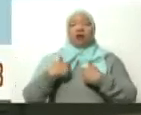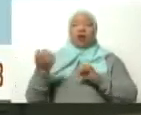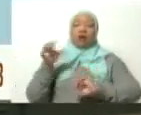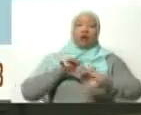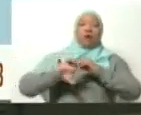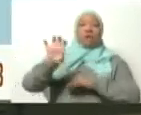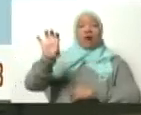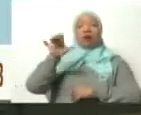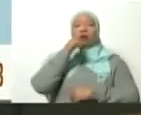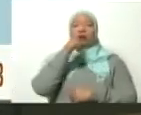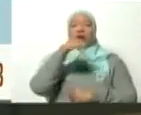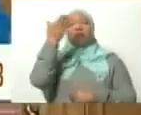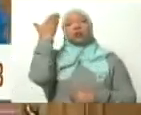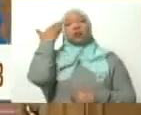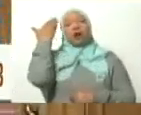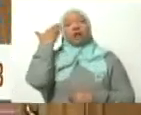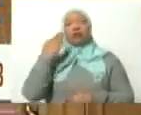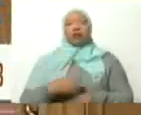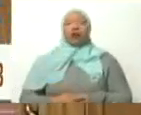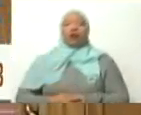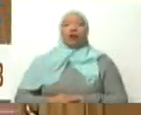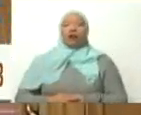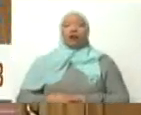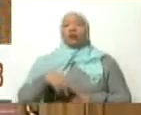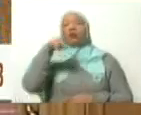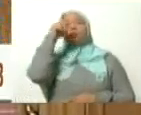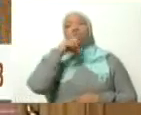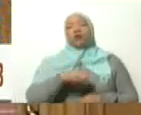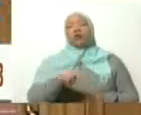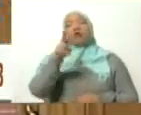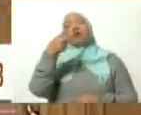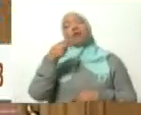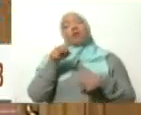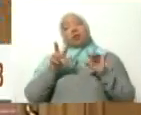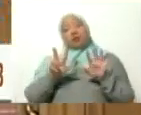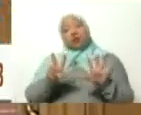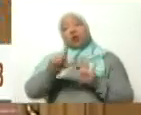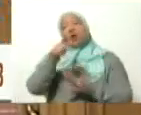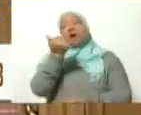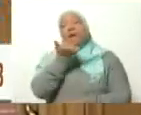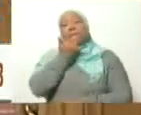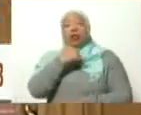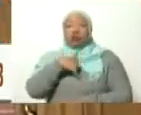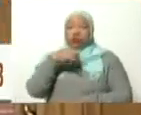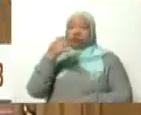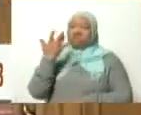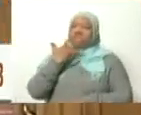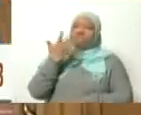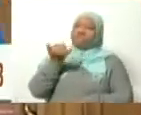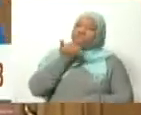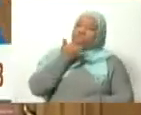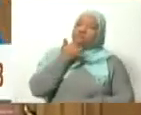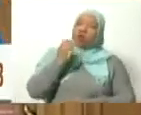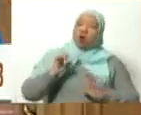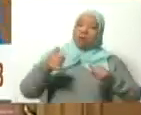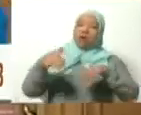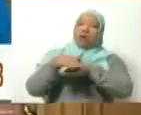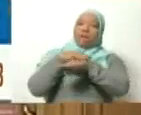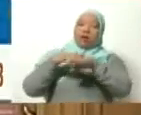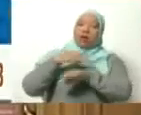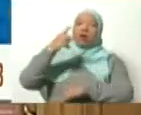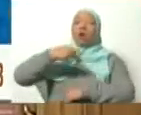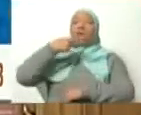Como ustedes bien saben, en el año 2018, si no me equivoco, creamos el Viceministerio de